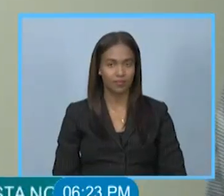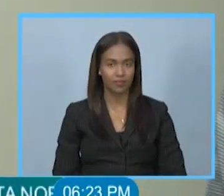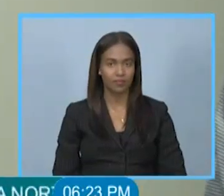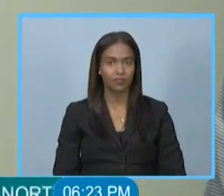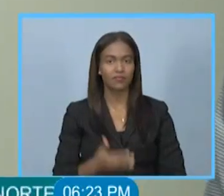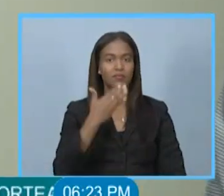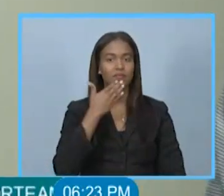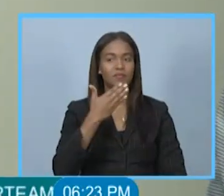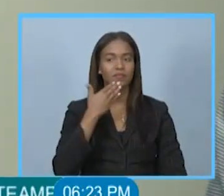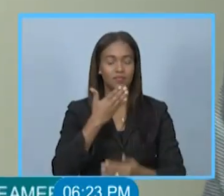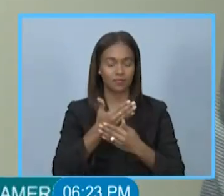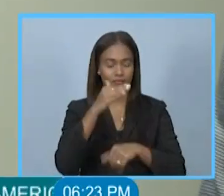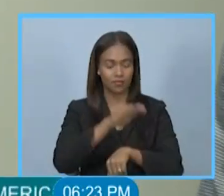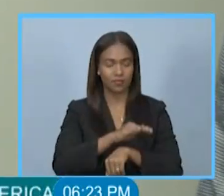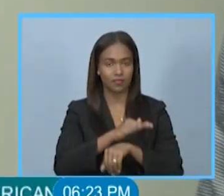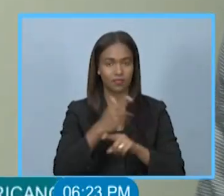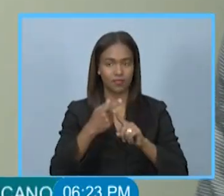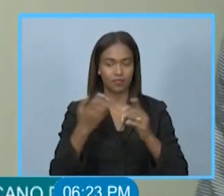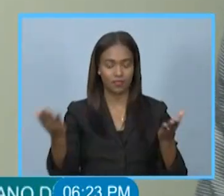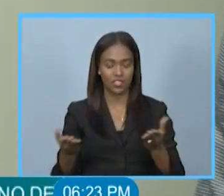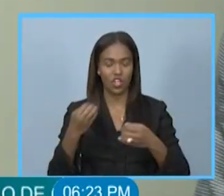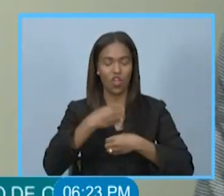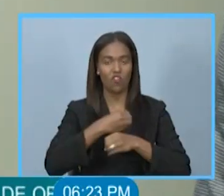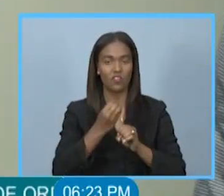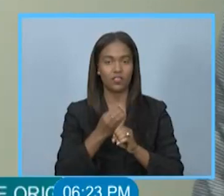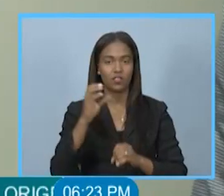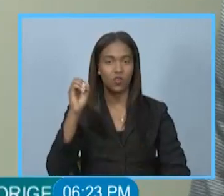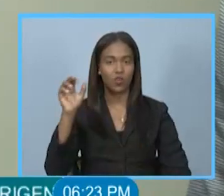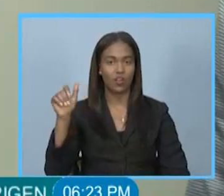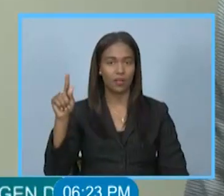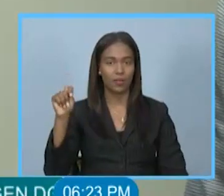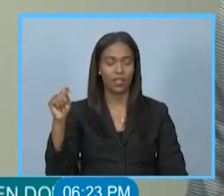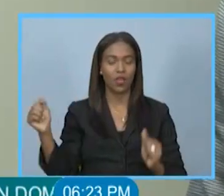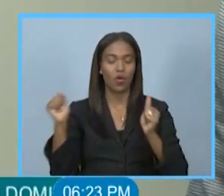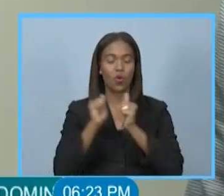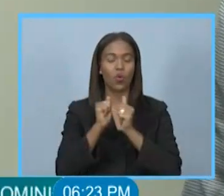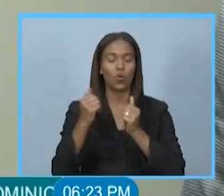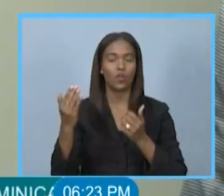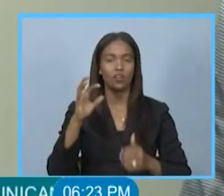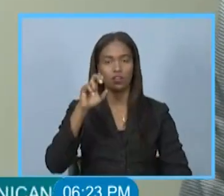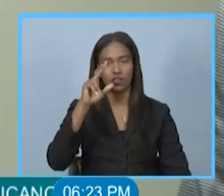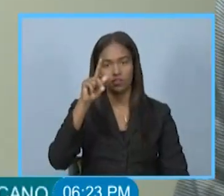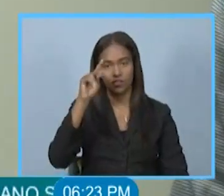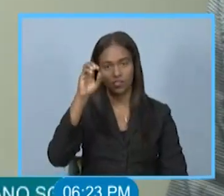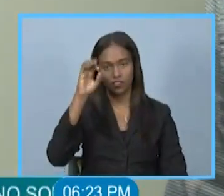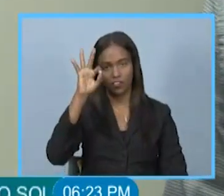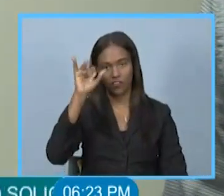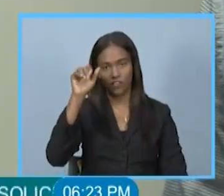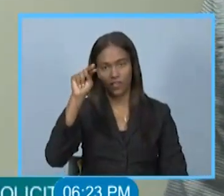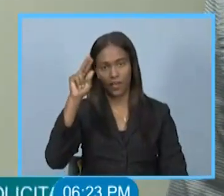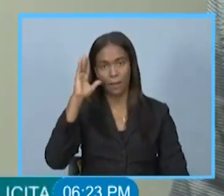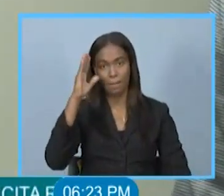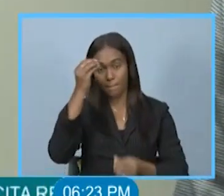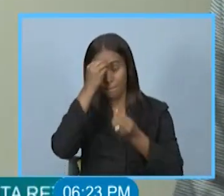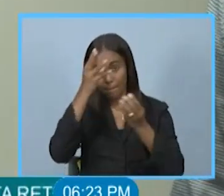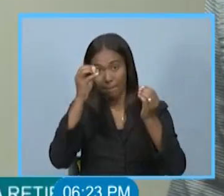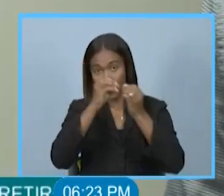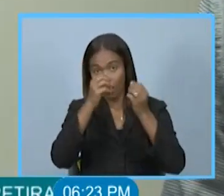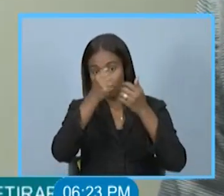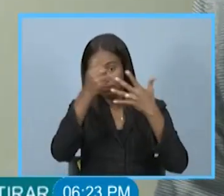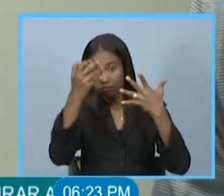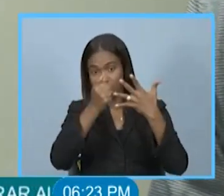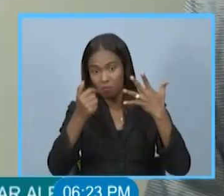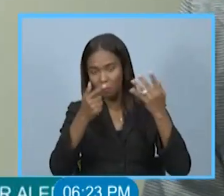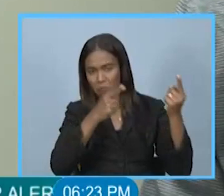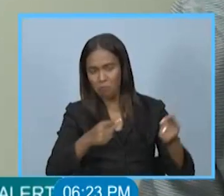Gracias muy buenas me encuentro acá en la oficina Nacional de meteorología junto al predictor Heriberto Fabián que nos dará un informe más detallado